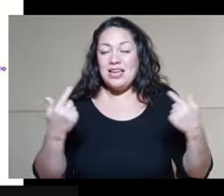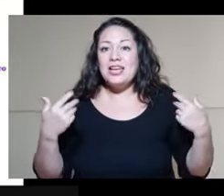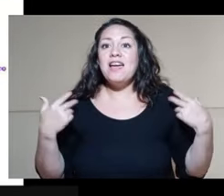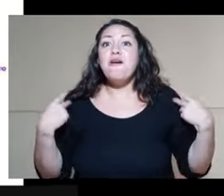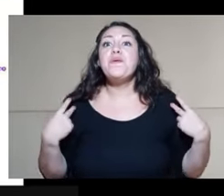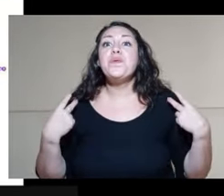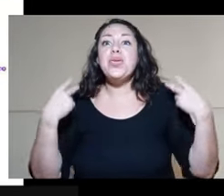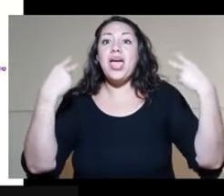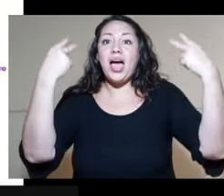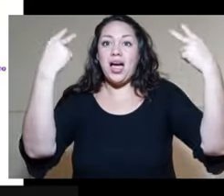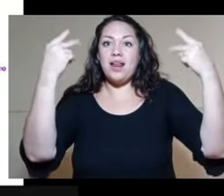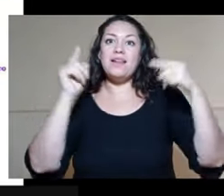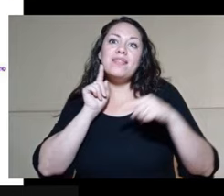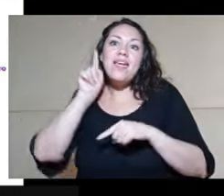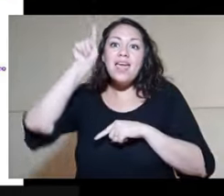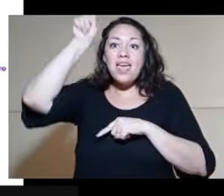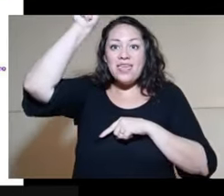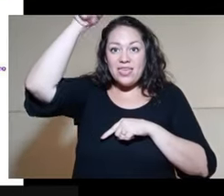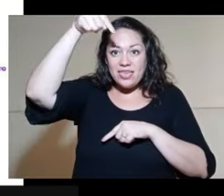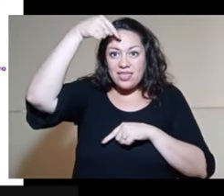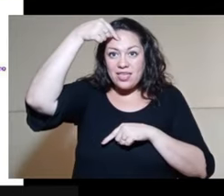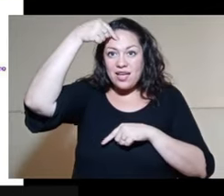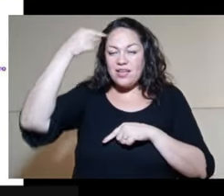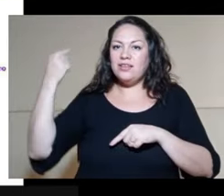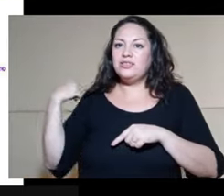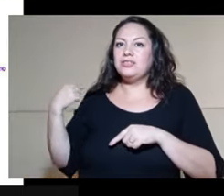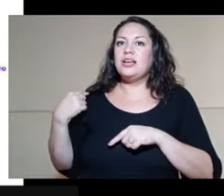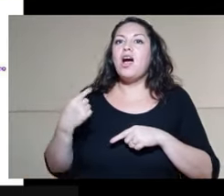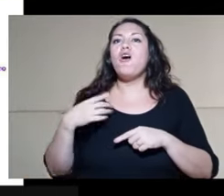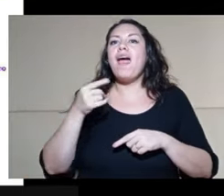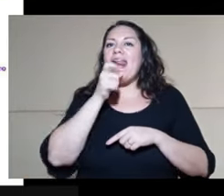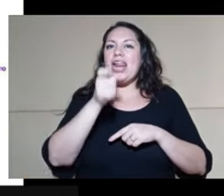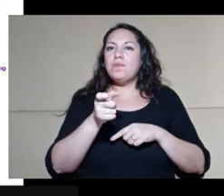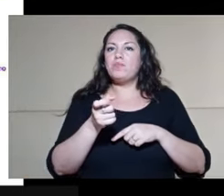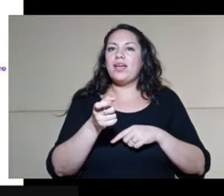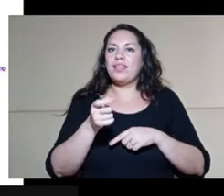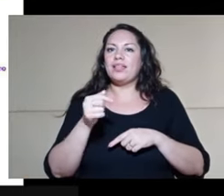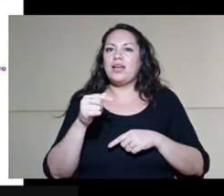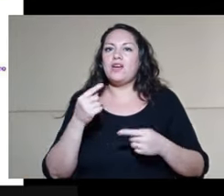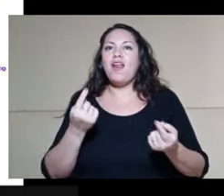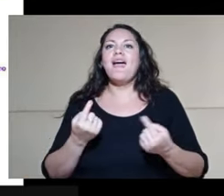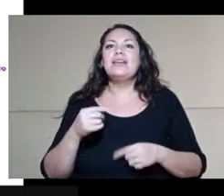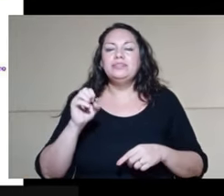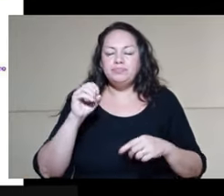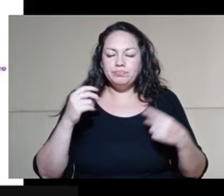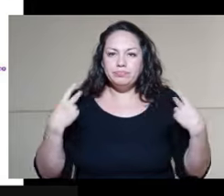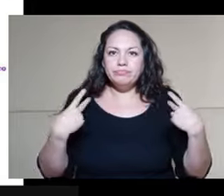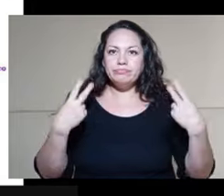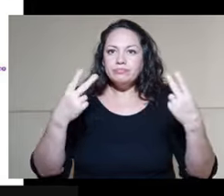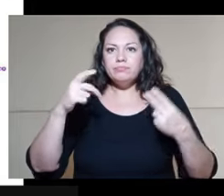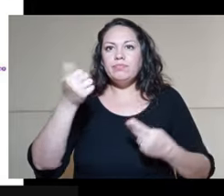¿Ven cómo ahora estudiamos el camino de ida? Las clases pasadas estudiamos el camino de vuelta, de la respuesta. Ahora estamos estudiando el